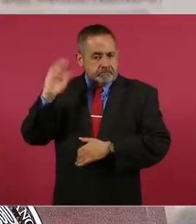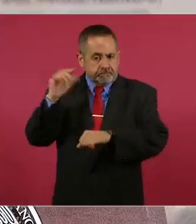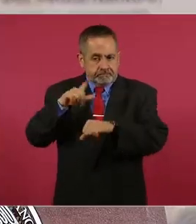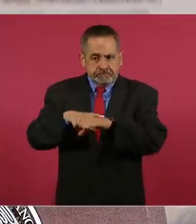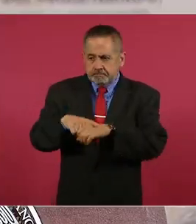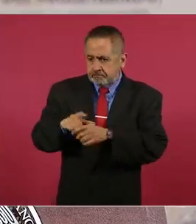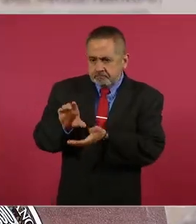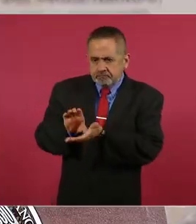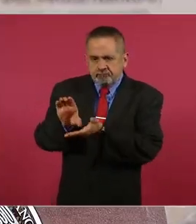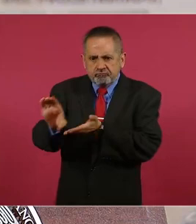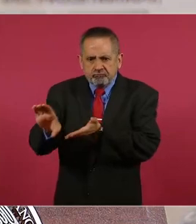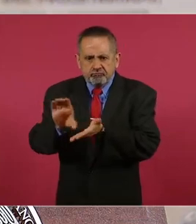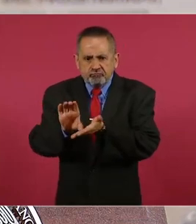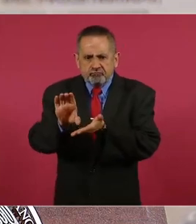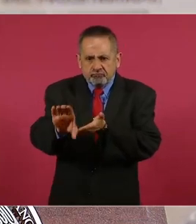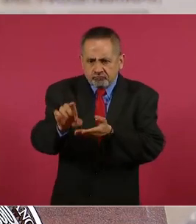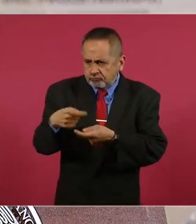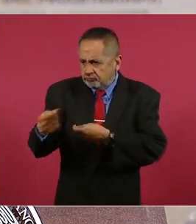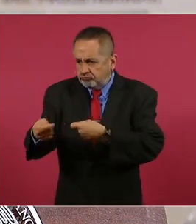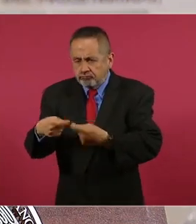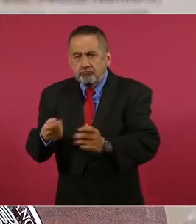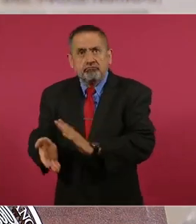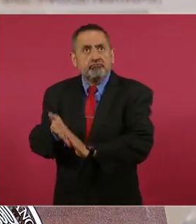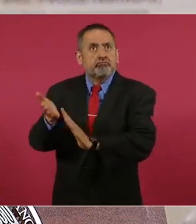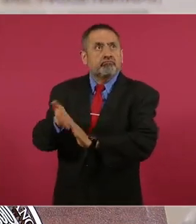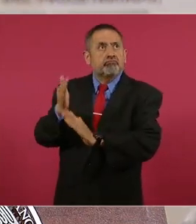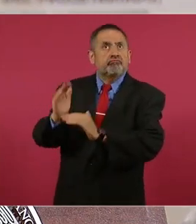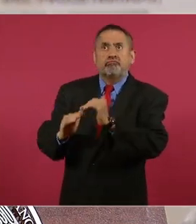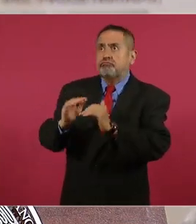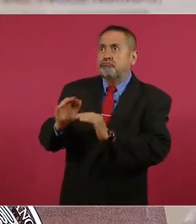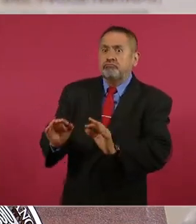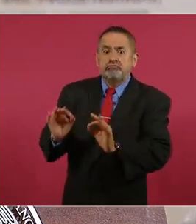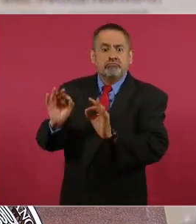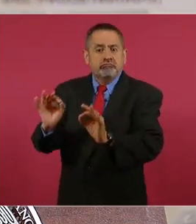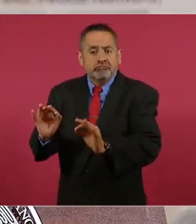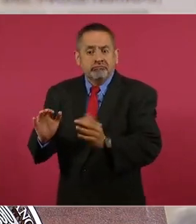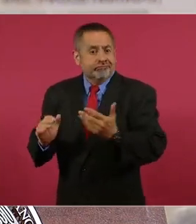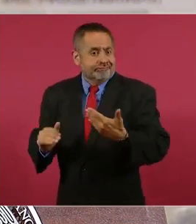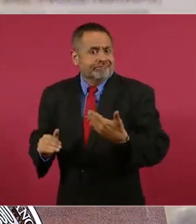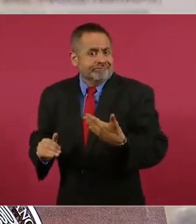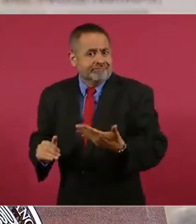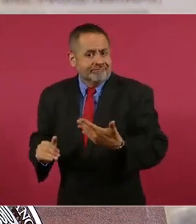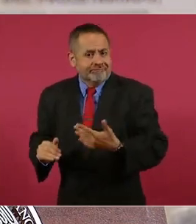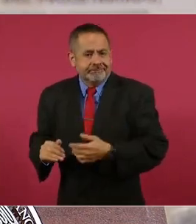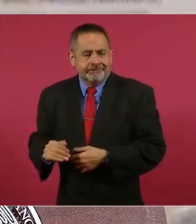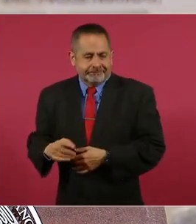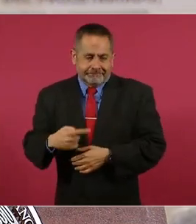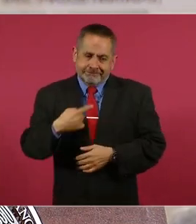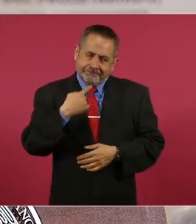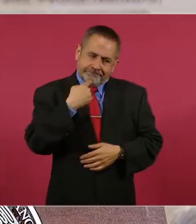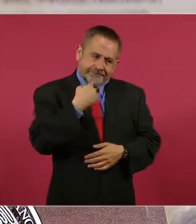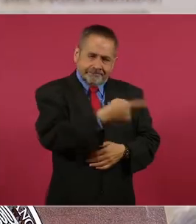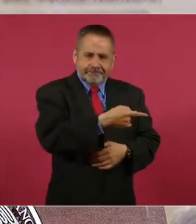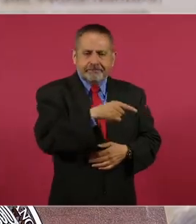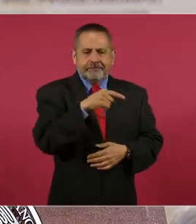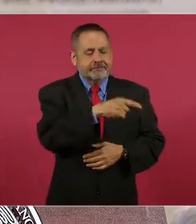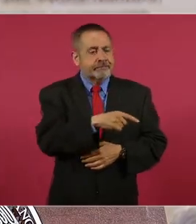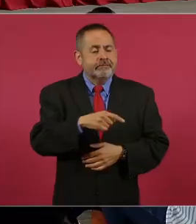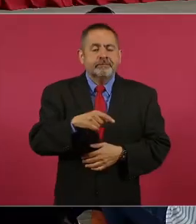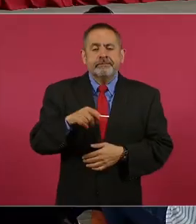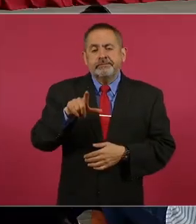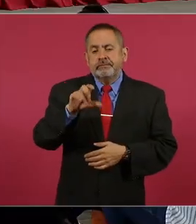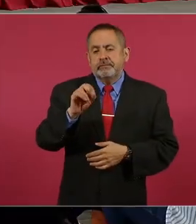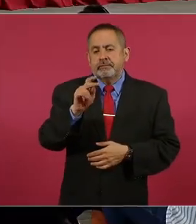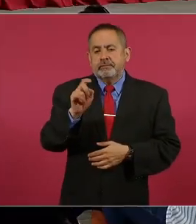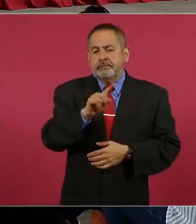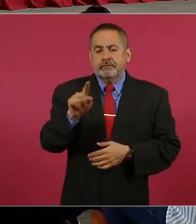federal. Y sí, hay que decirle al señor Joaquín López Dóriga, que transmite su programa por